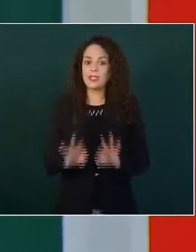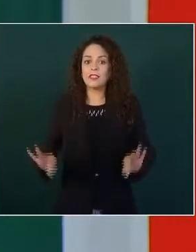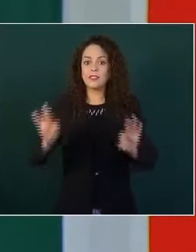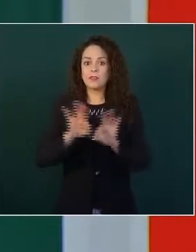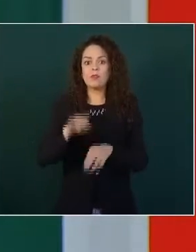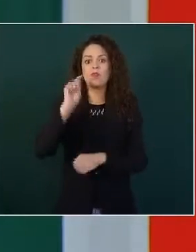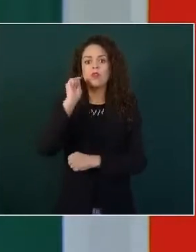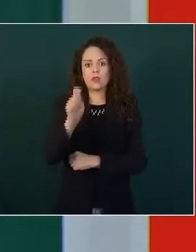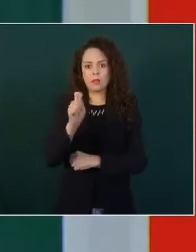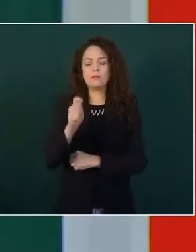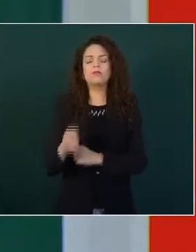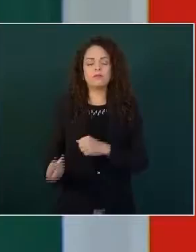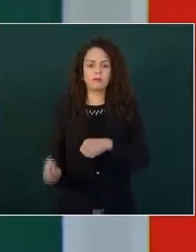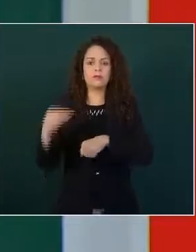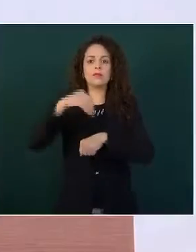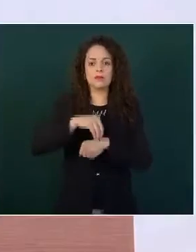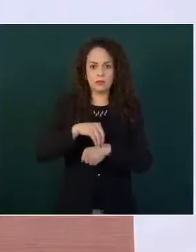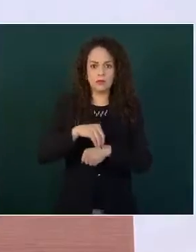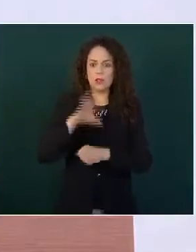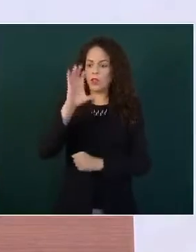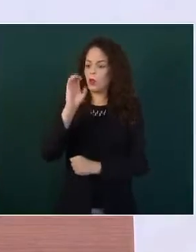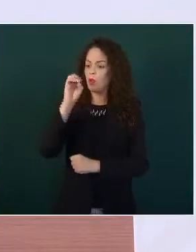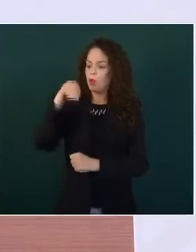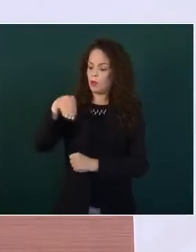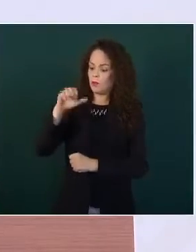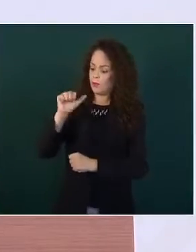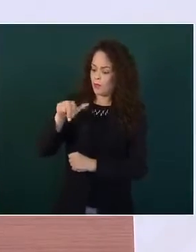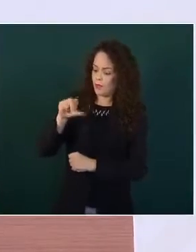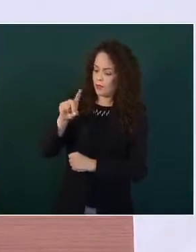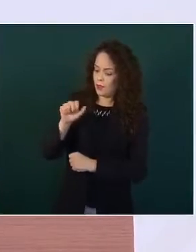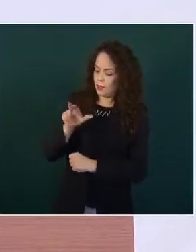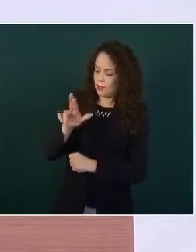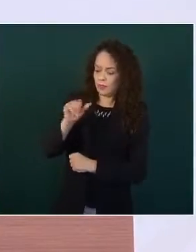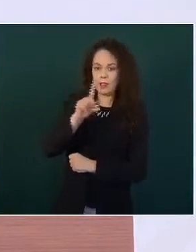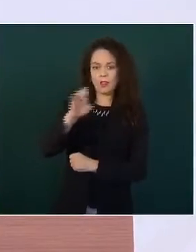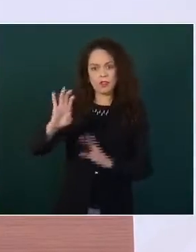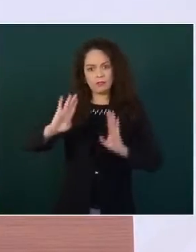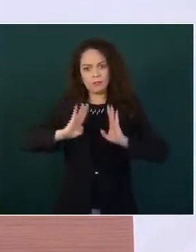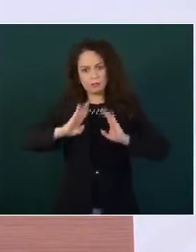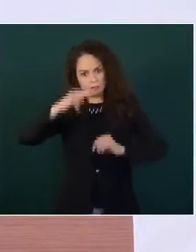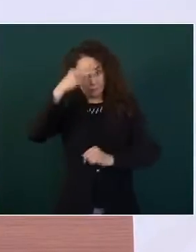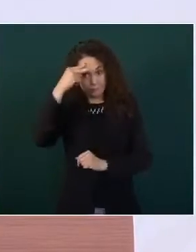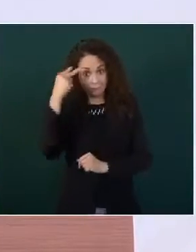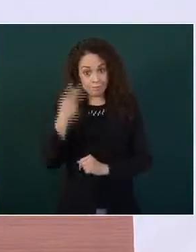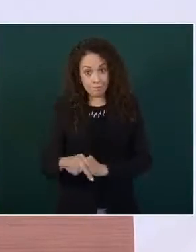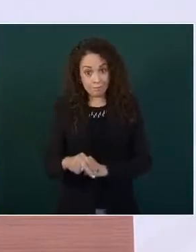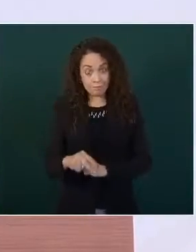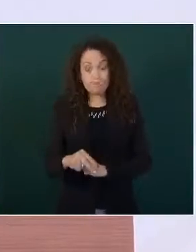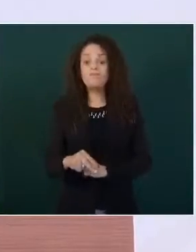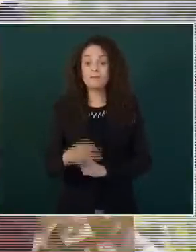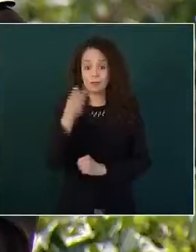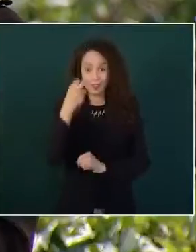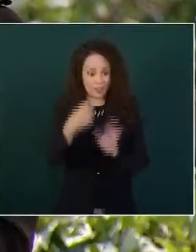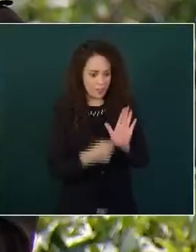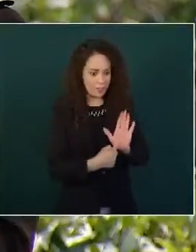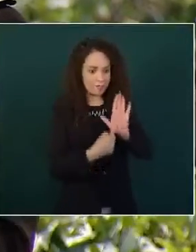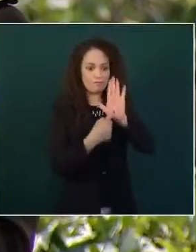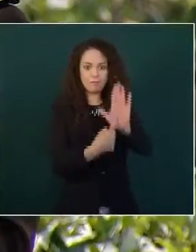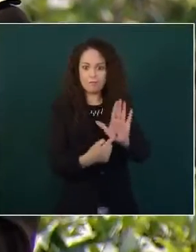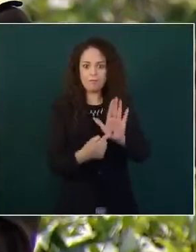la Comandancia del Ejército Mexicano, como una clara muestra de que avanzamos a la